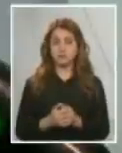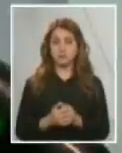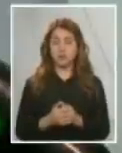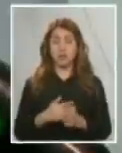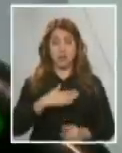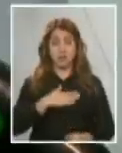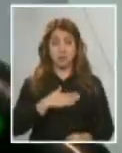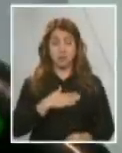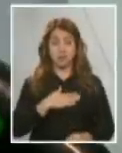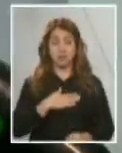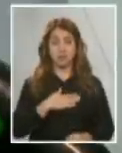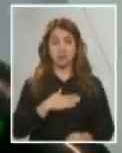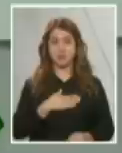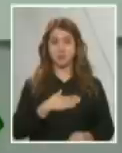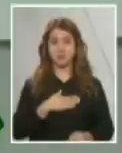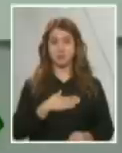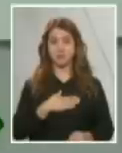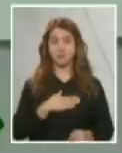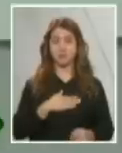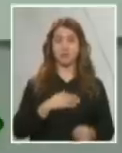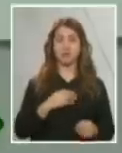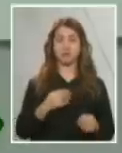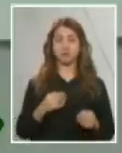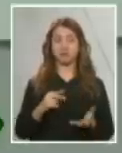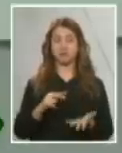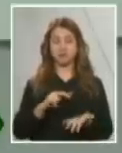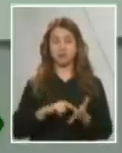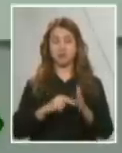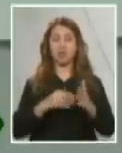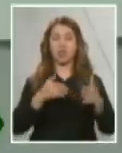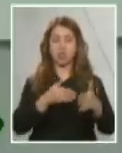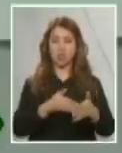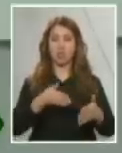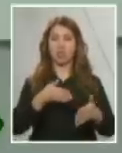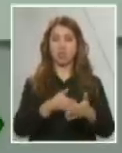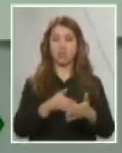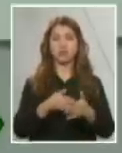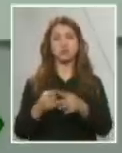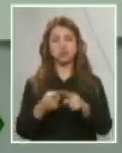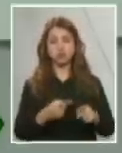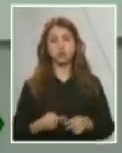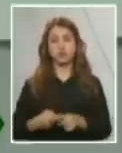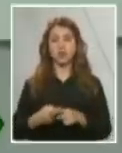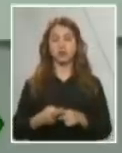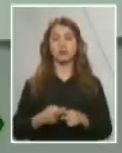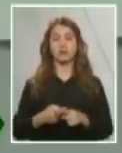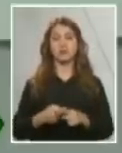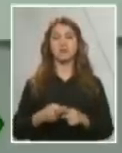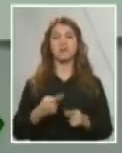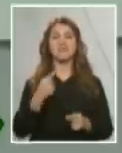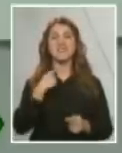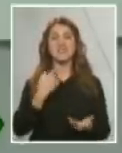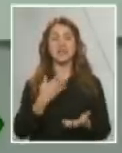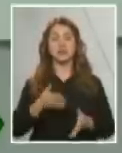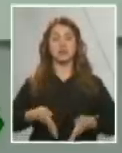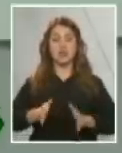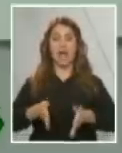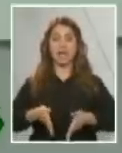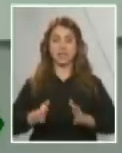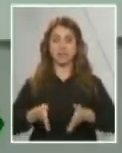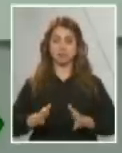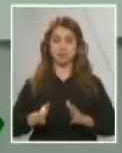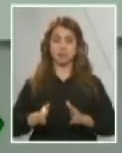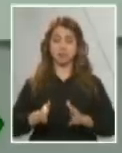A mí me dificulta mucho la sociedad, las calles. Yo